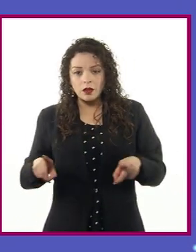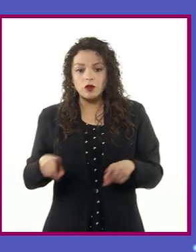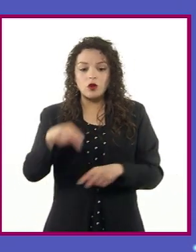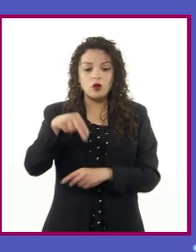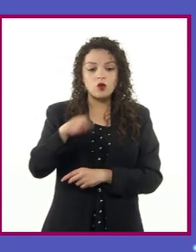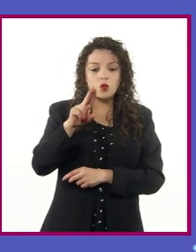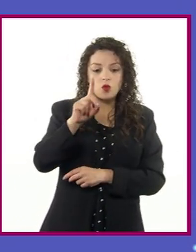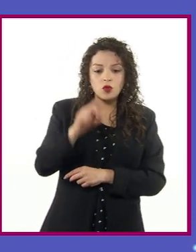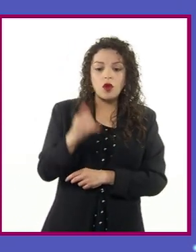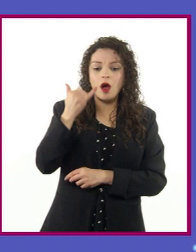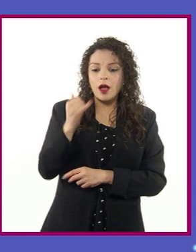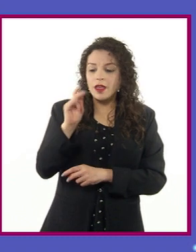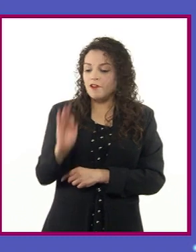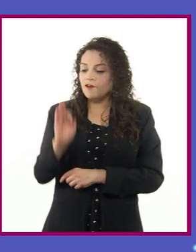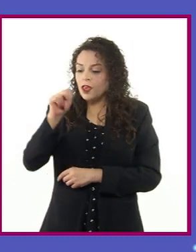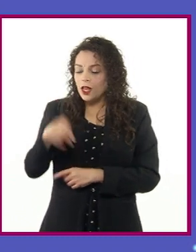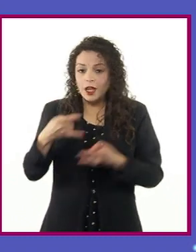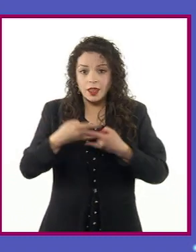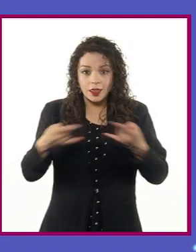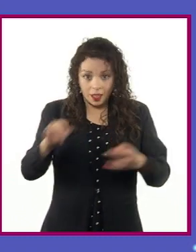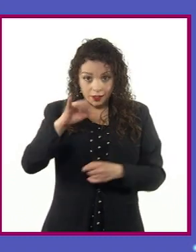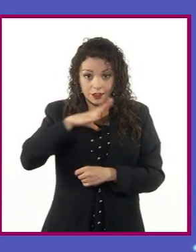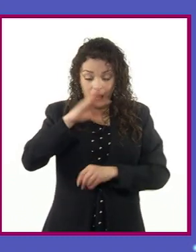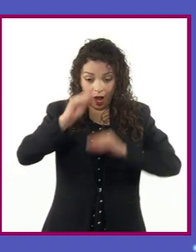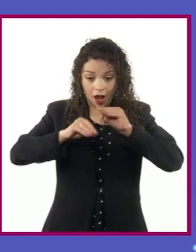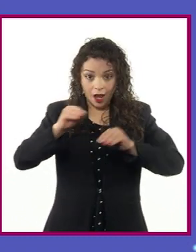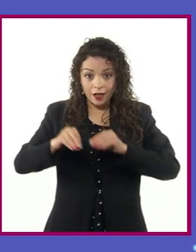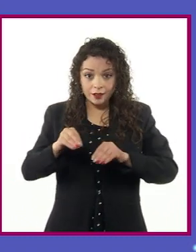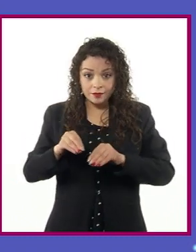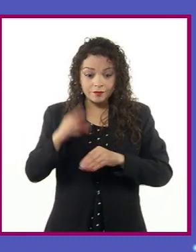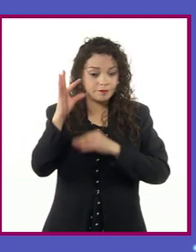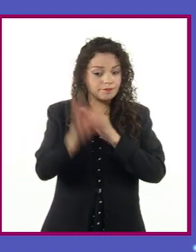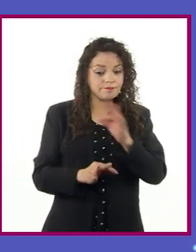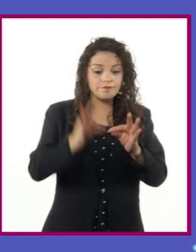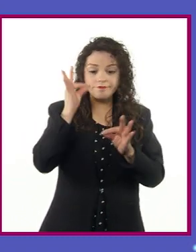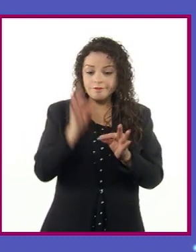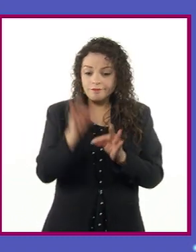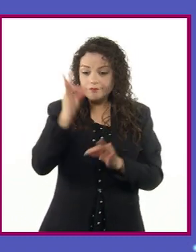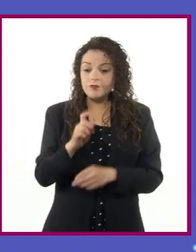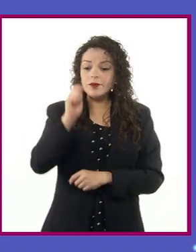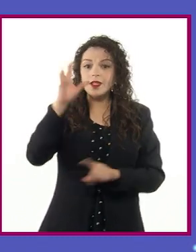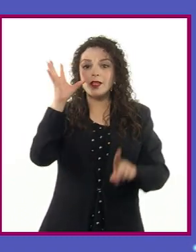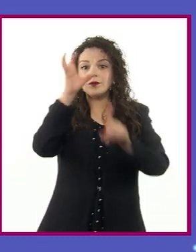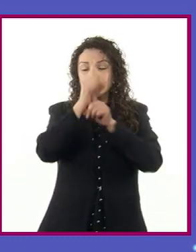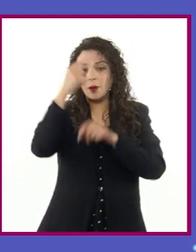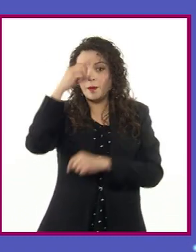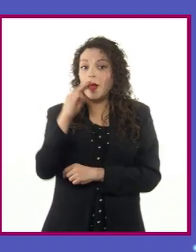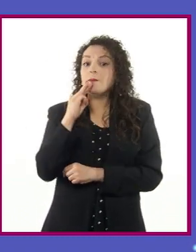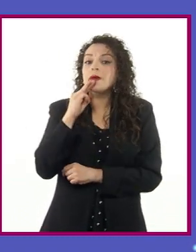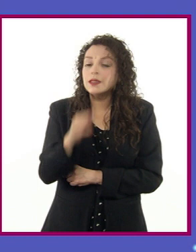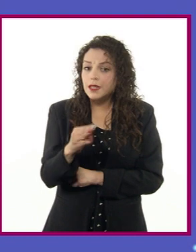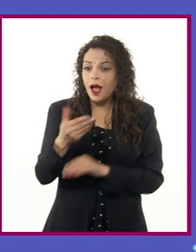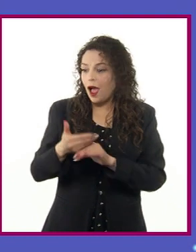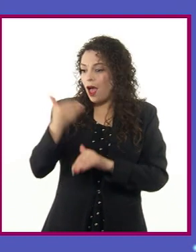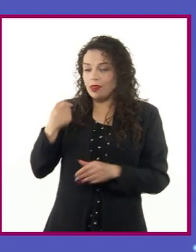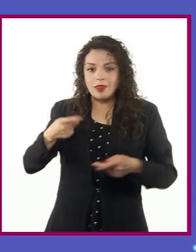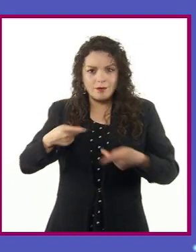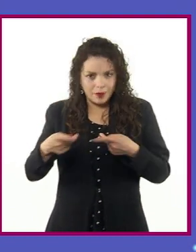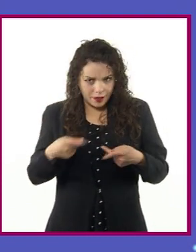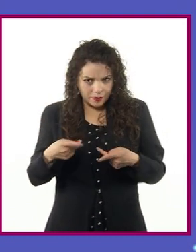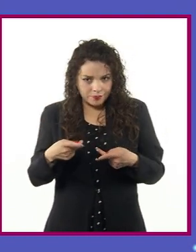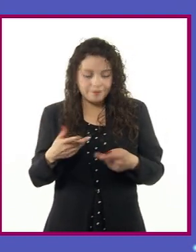y el desenlace de la historia? ¿Cumple con el propósito de dar el mensaje que se planeó? ¿Cuáles son los